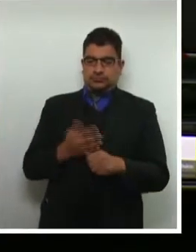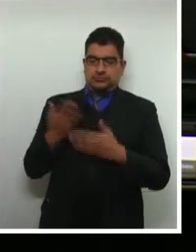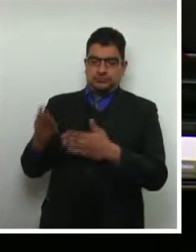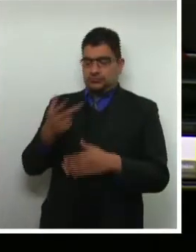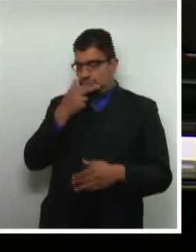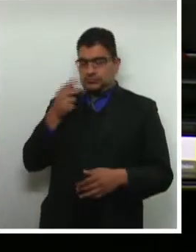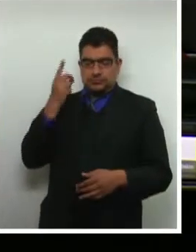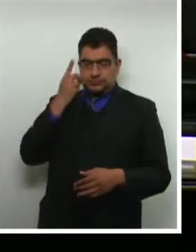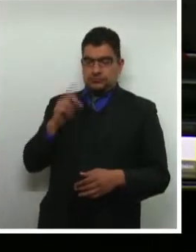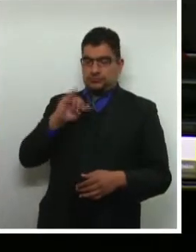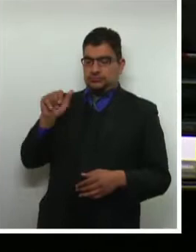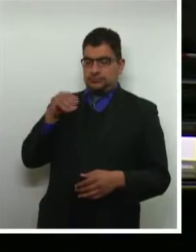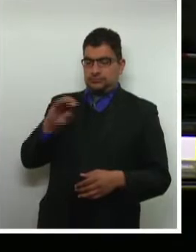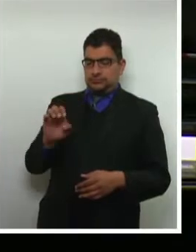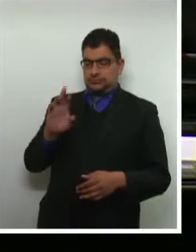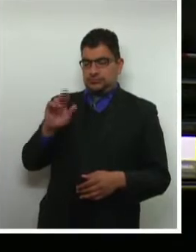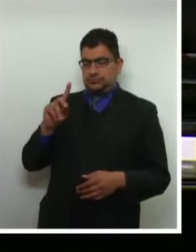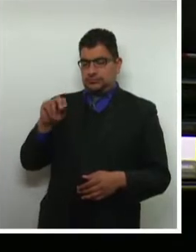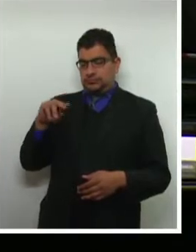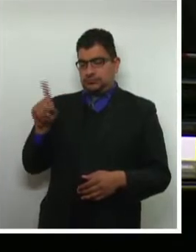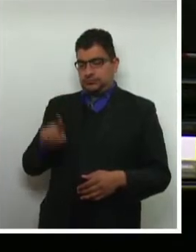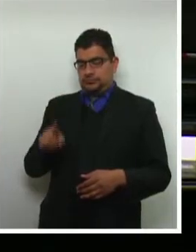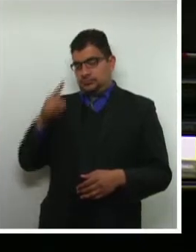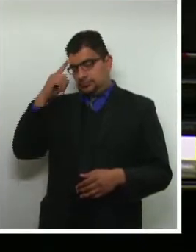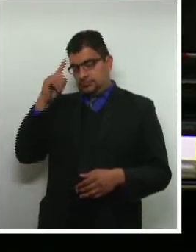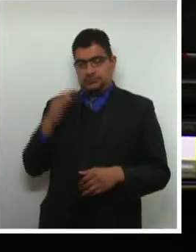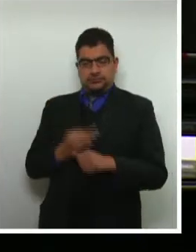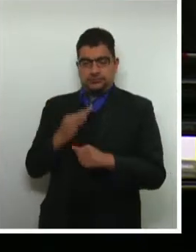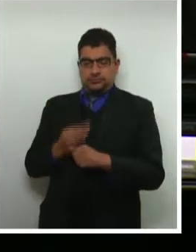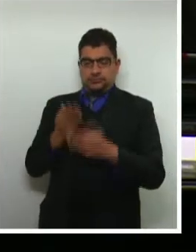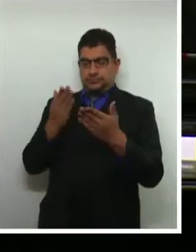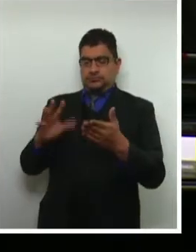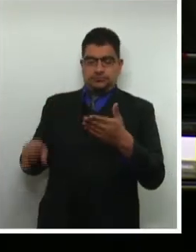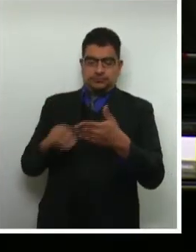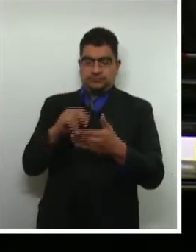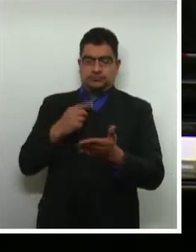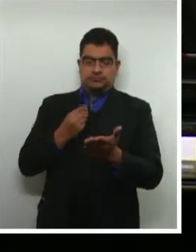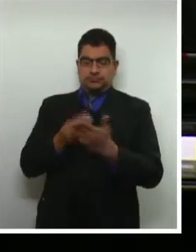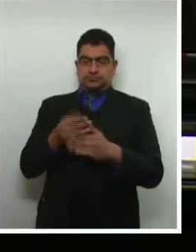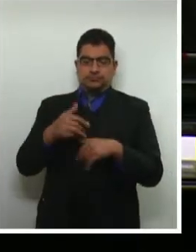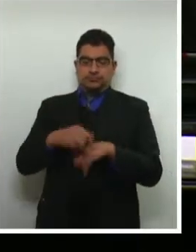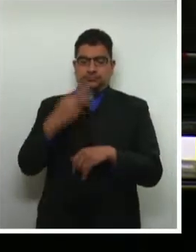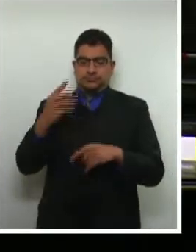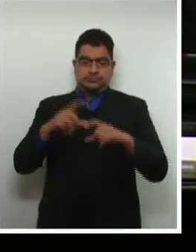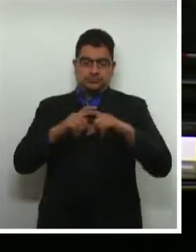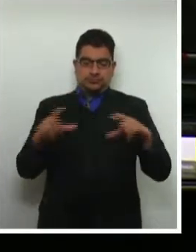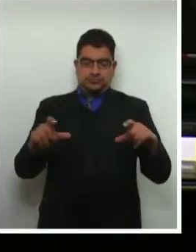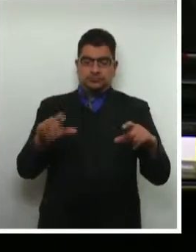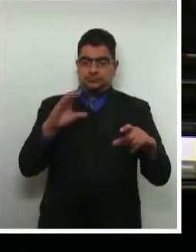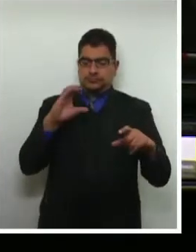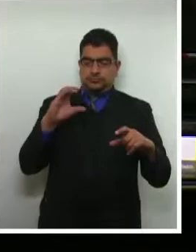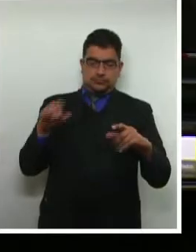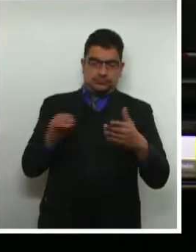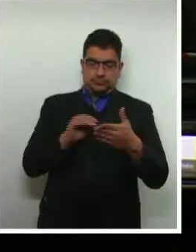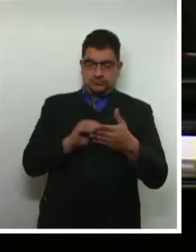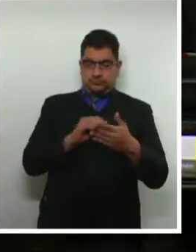el diputado Jaime Cárdenas para presentar una reserva que adiciona un numeral 3 al apartado C.